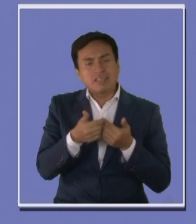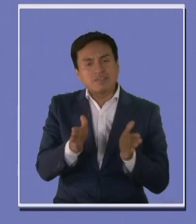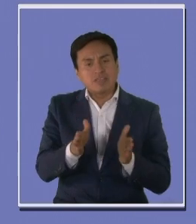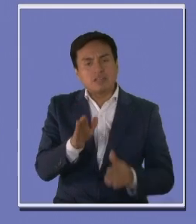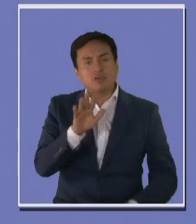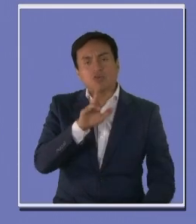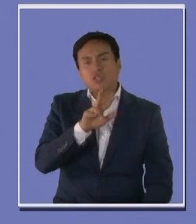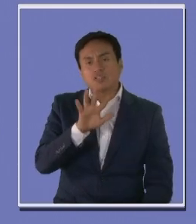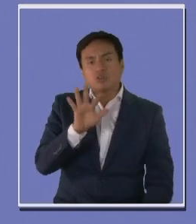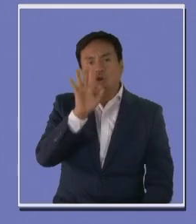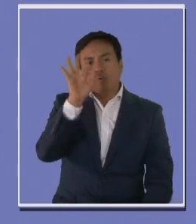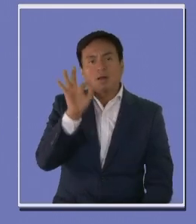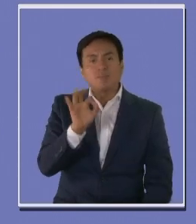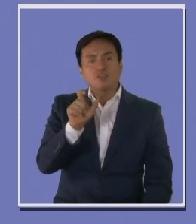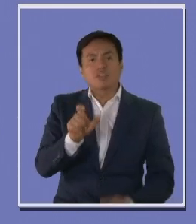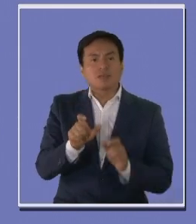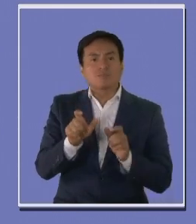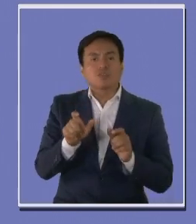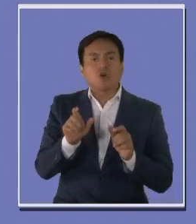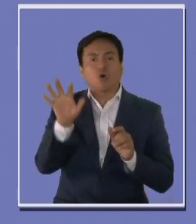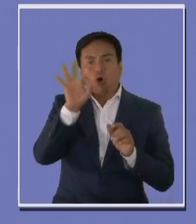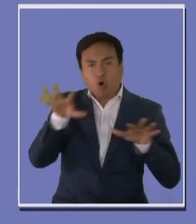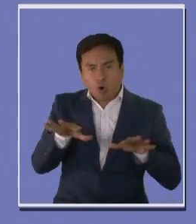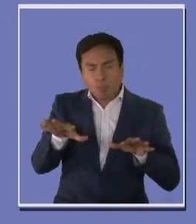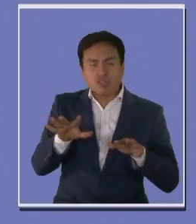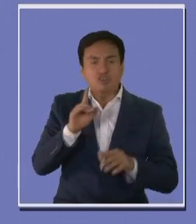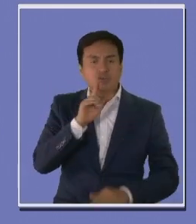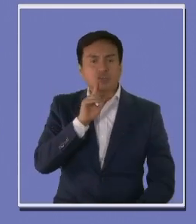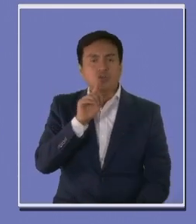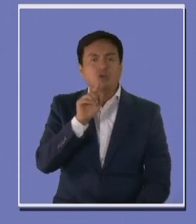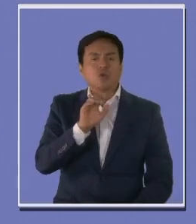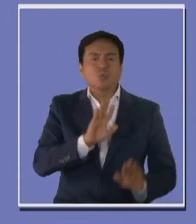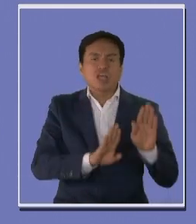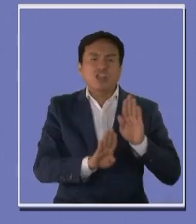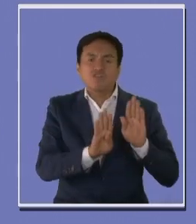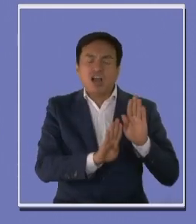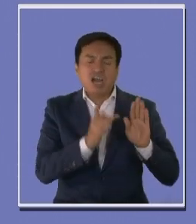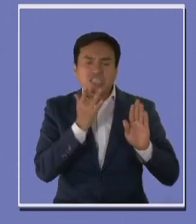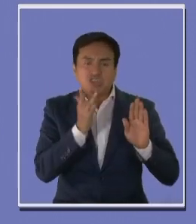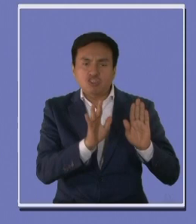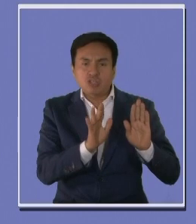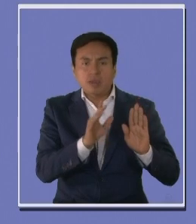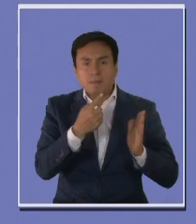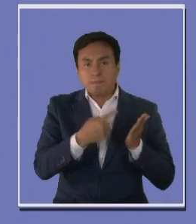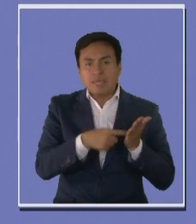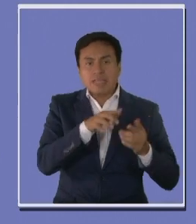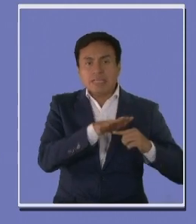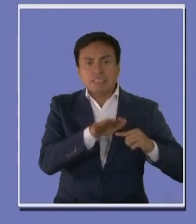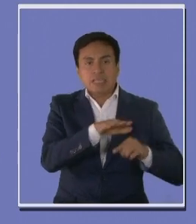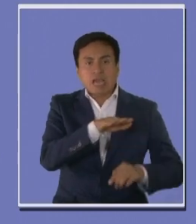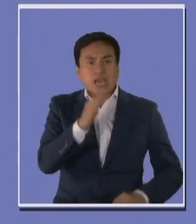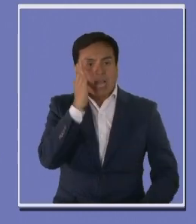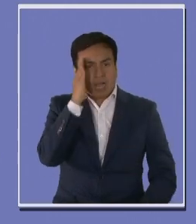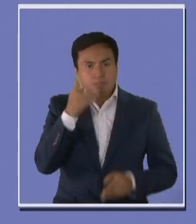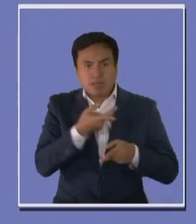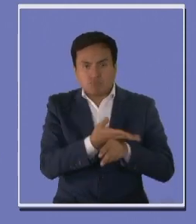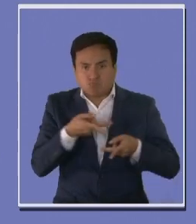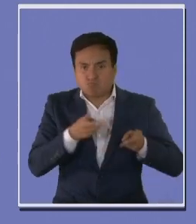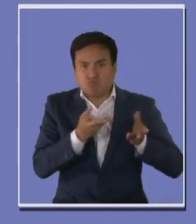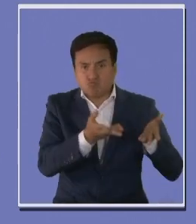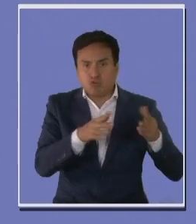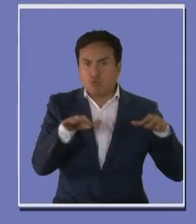hace un 85,9% de ocupación y en cuidados básicos tenemos habilitadas 1015 camas